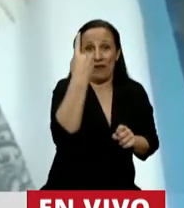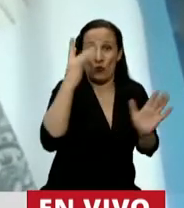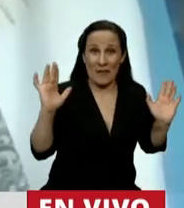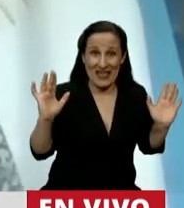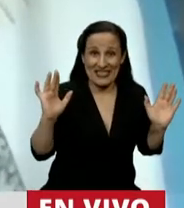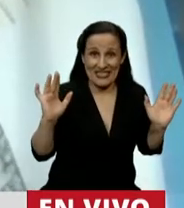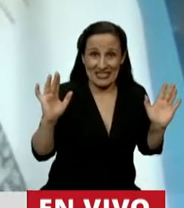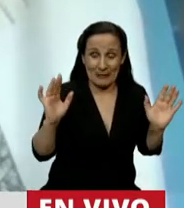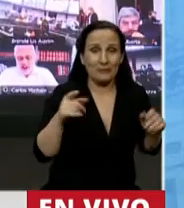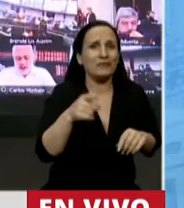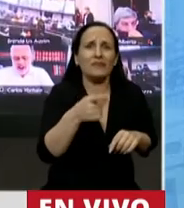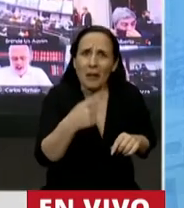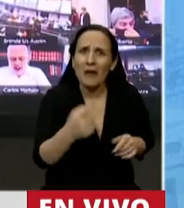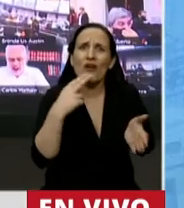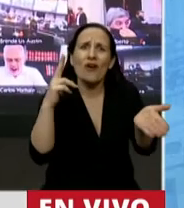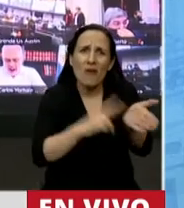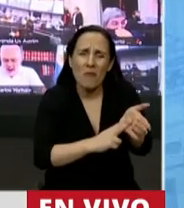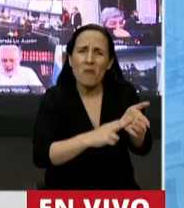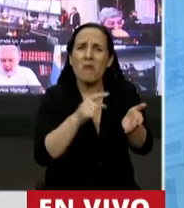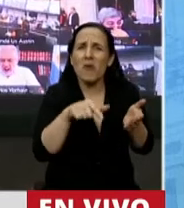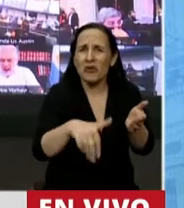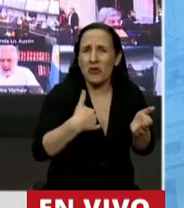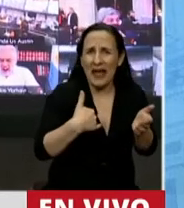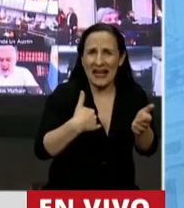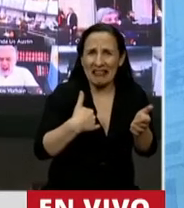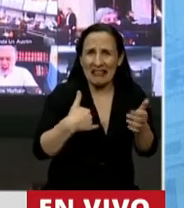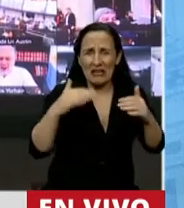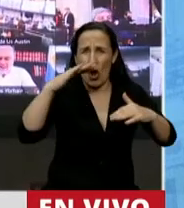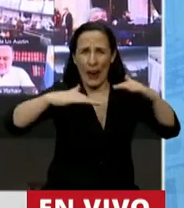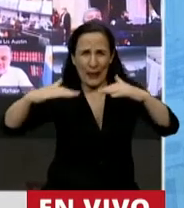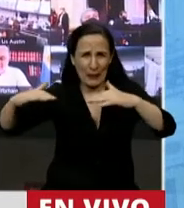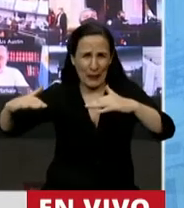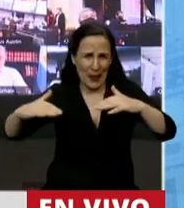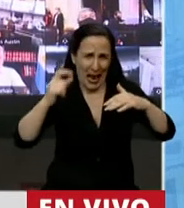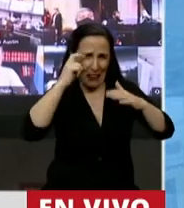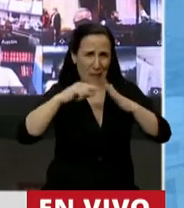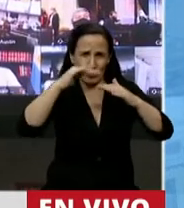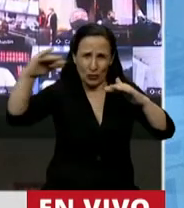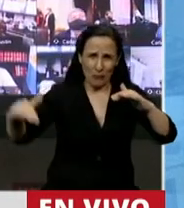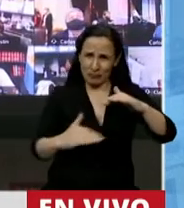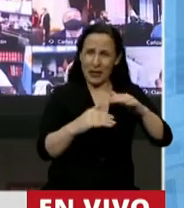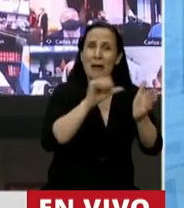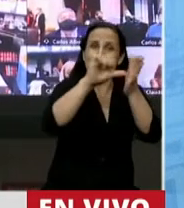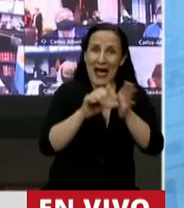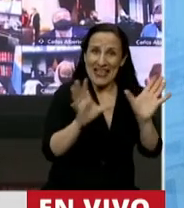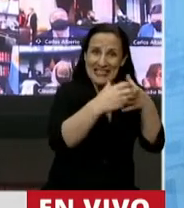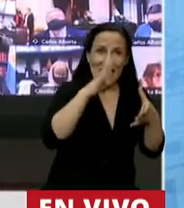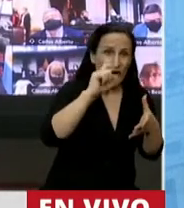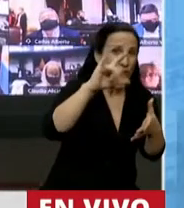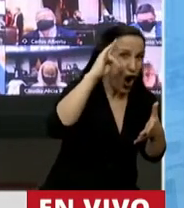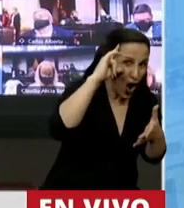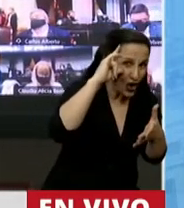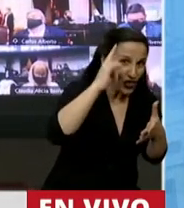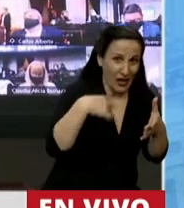tributaria efectiva en la Argentina se ubica cerca de 10 puntos por debajo de los niveles que existen en los países de la OCDE y cerca de 15 puntos